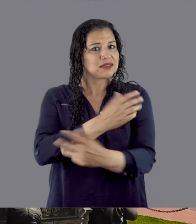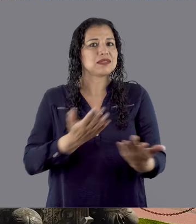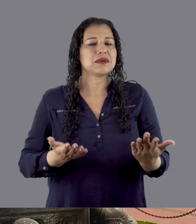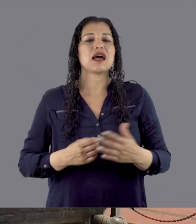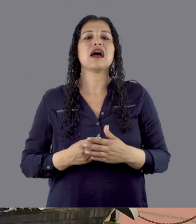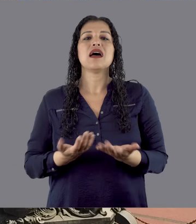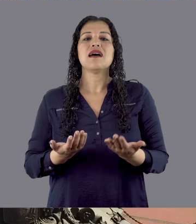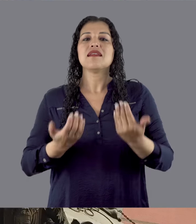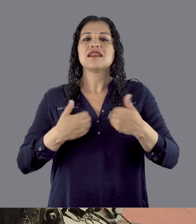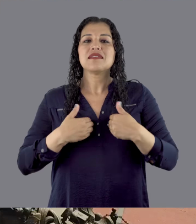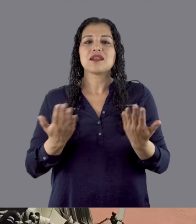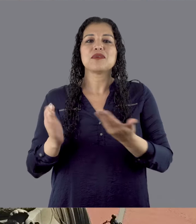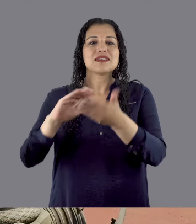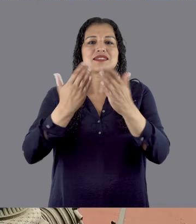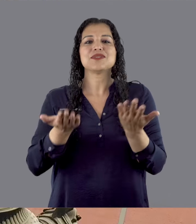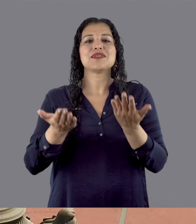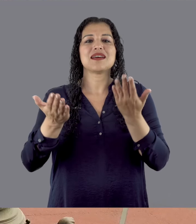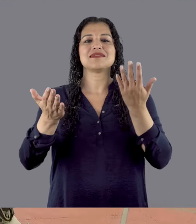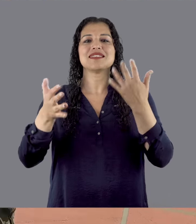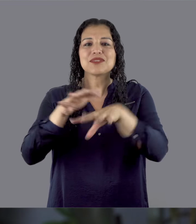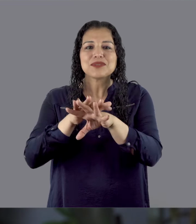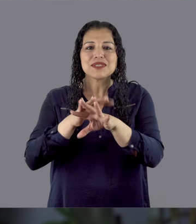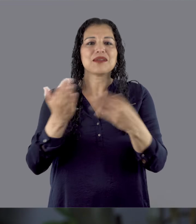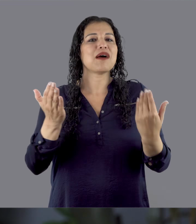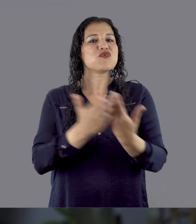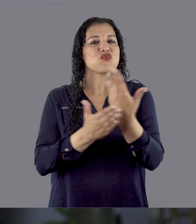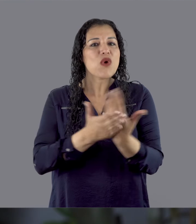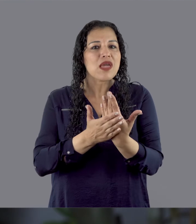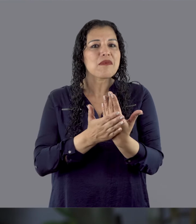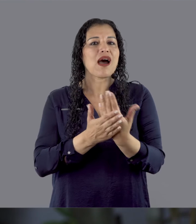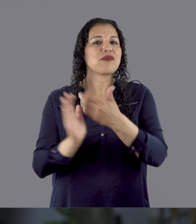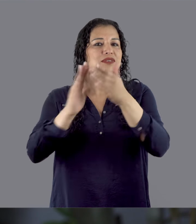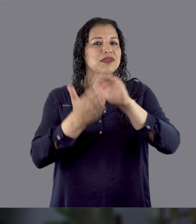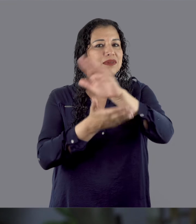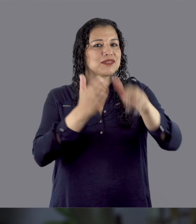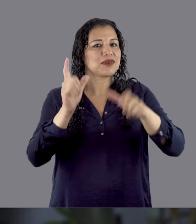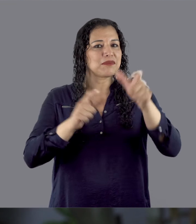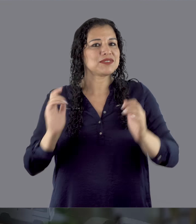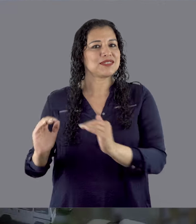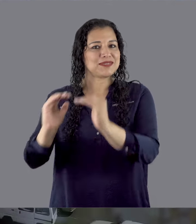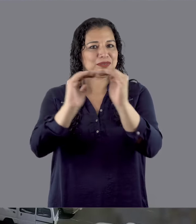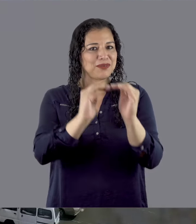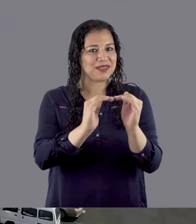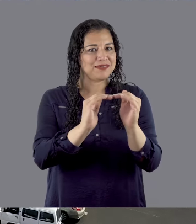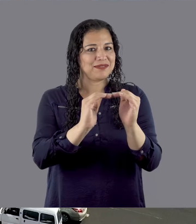para lograr una ciudad cada vez más inclusiva, más moderna, una ciudad para todos.